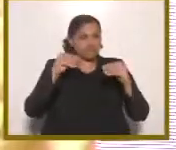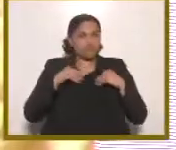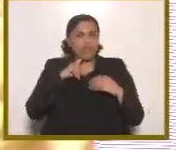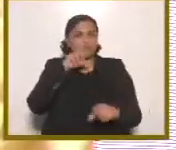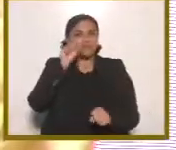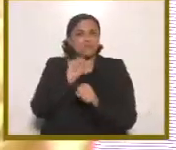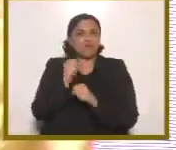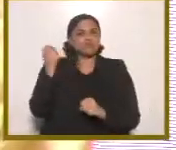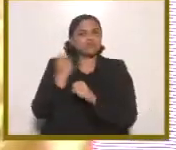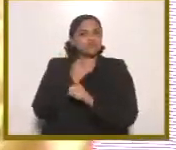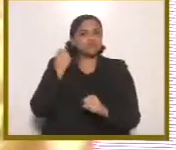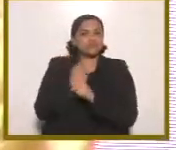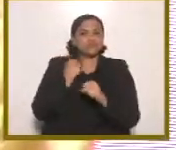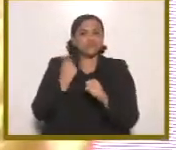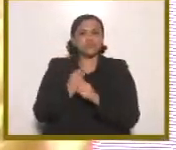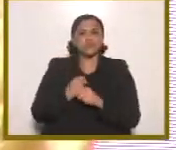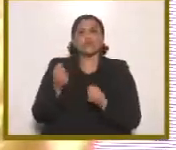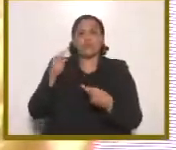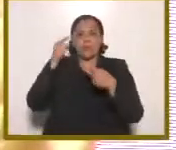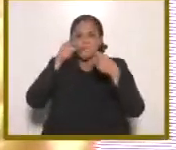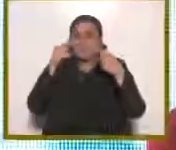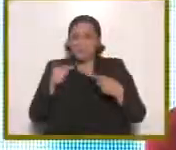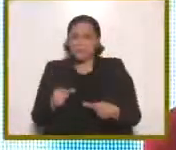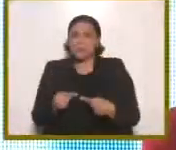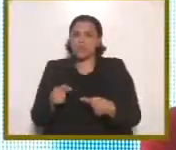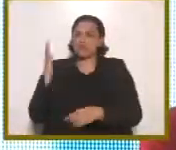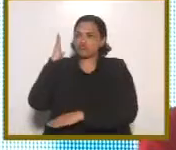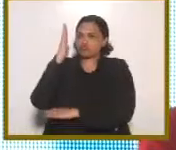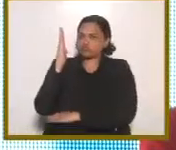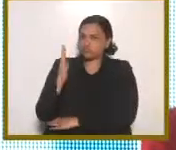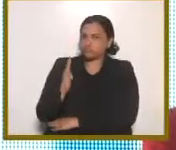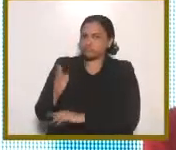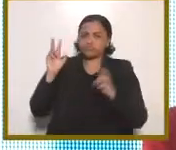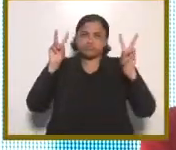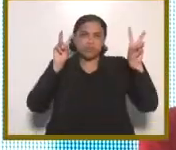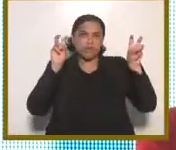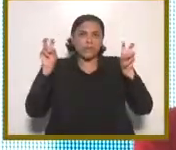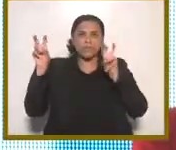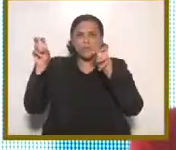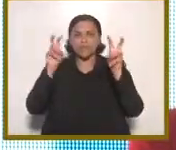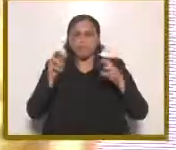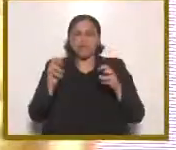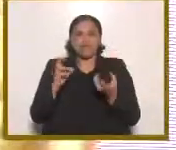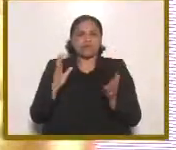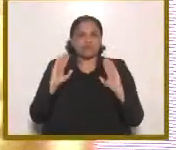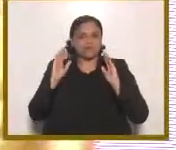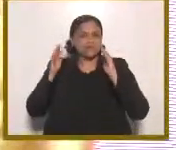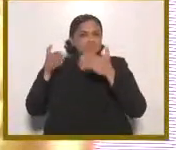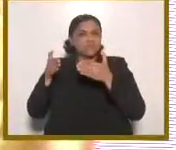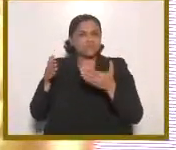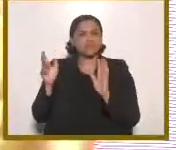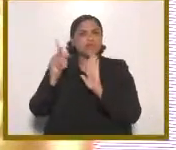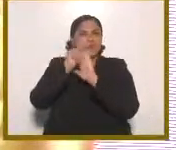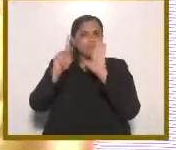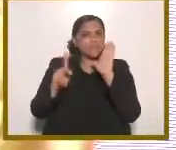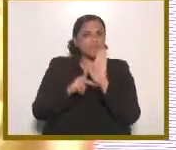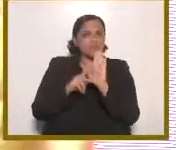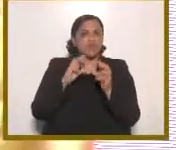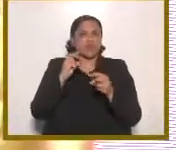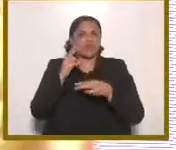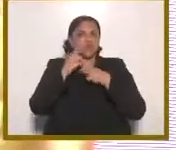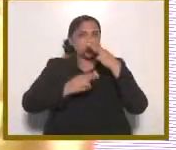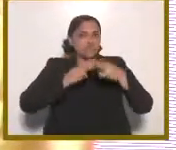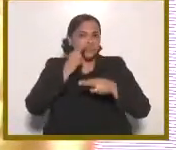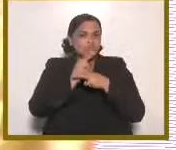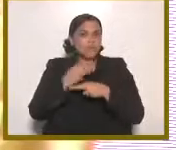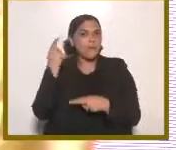compromiso de trabajar por los puntos tratados en los paneles temáticos concernientes a los principios universales para el